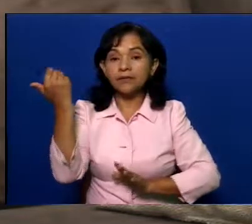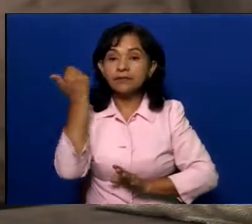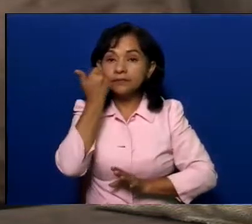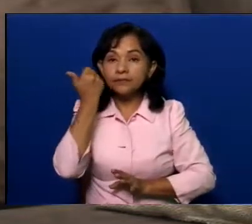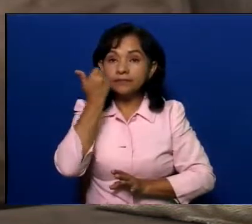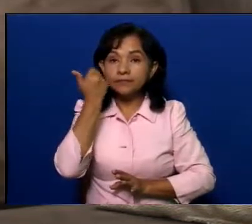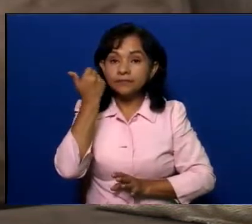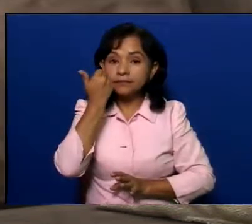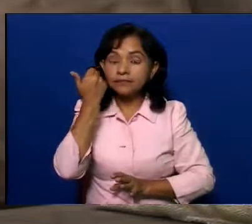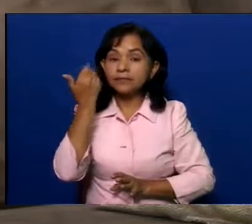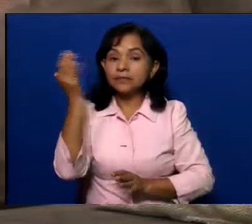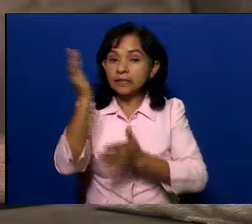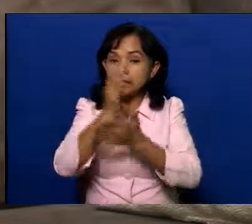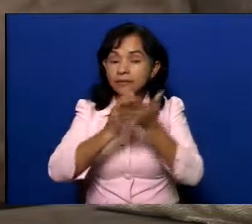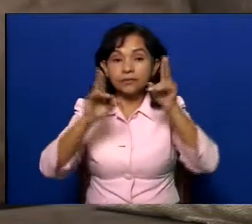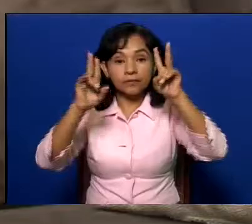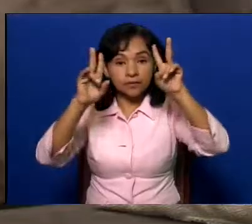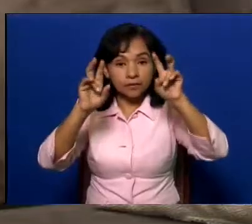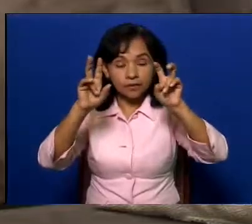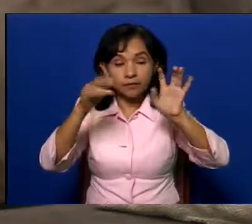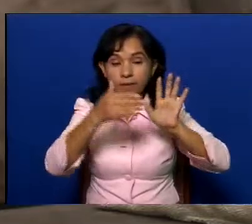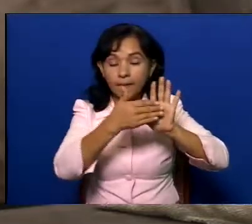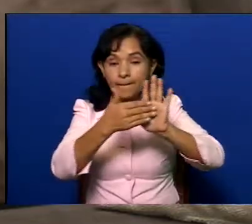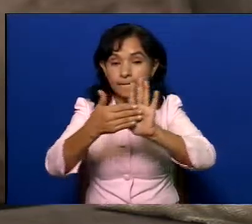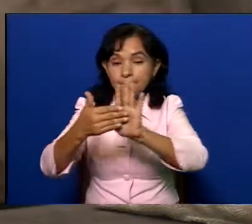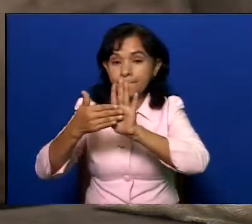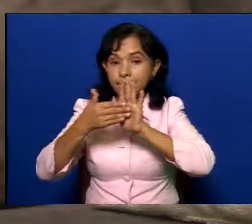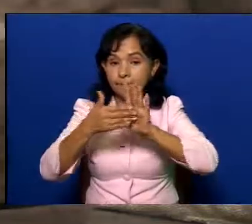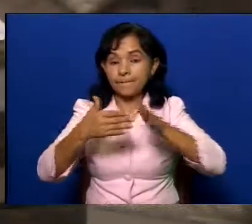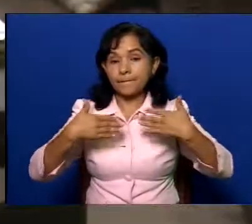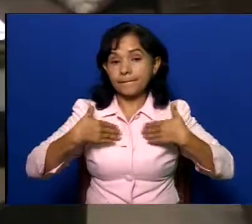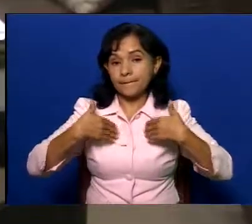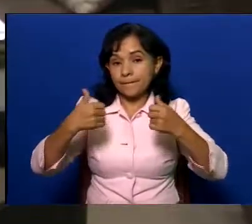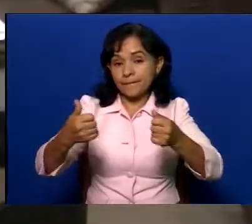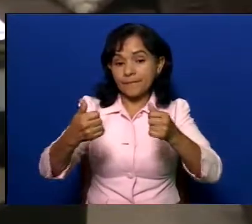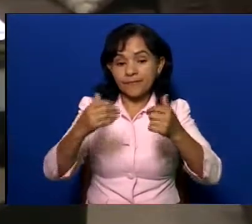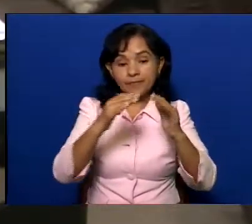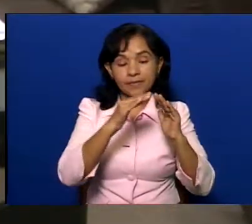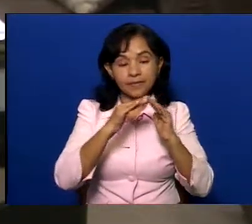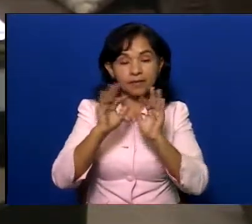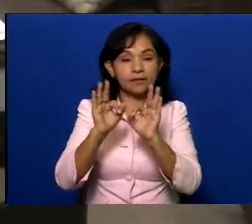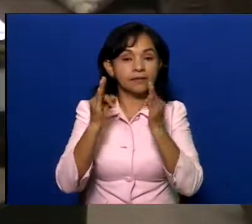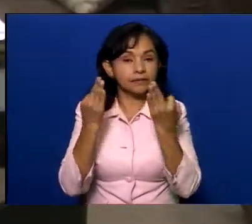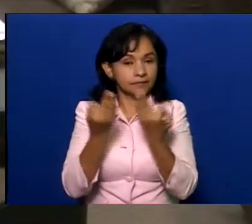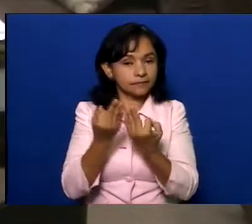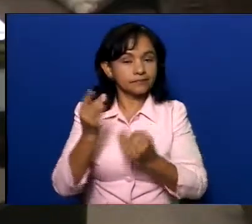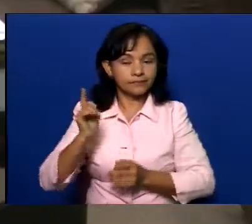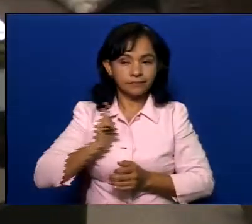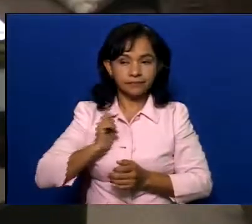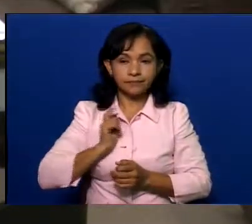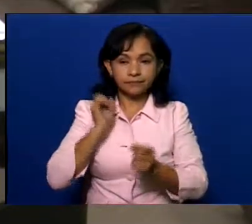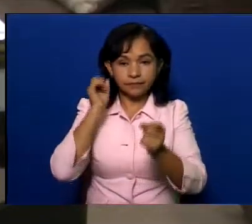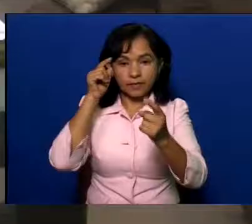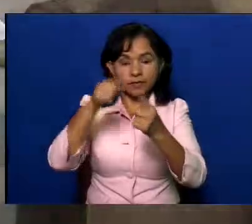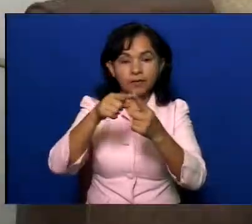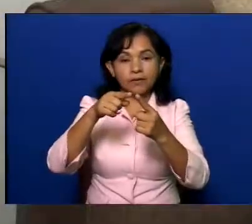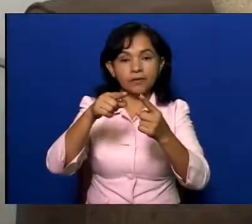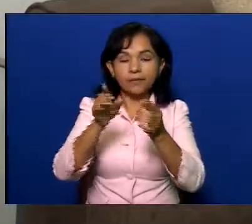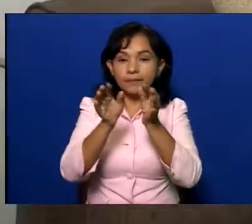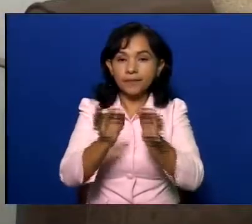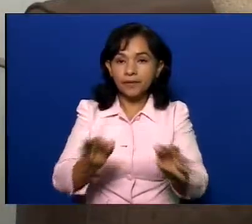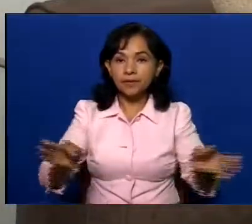le provoca un desequilibrio económico importante. Nadie quiere dejar en su casa, ninguna familia, que se